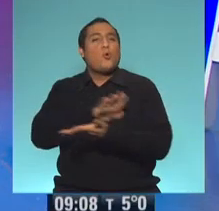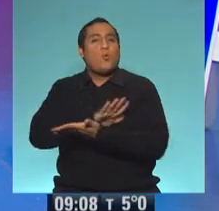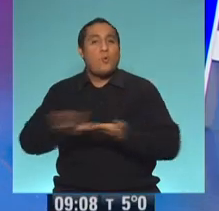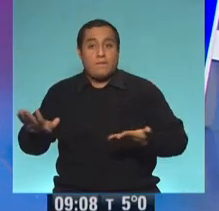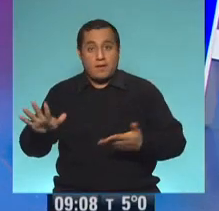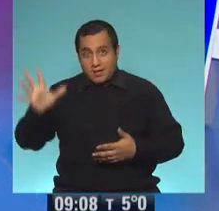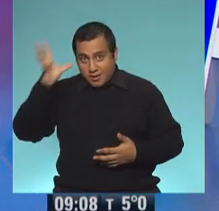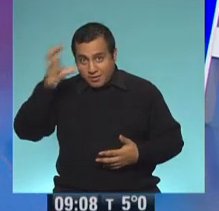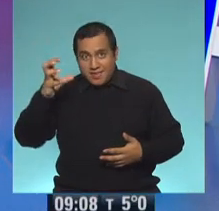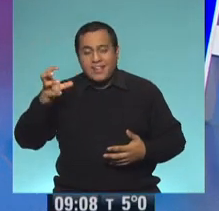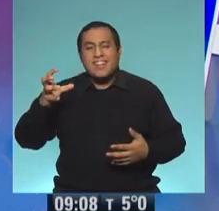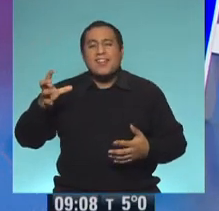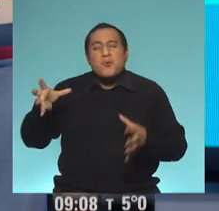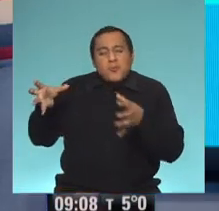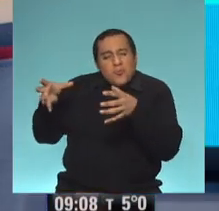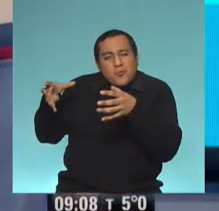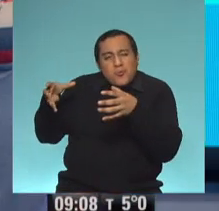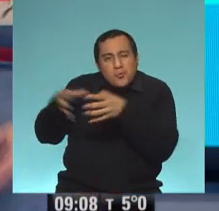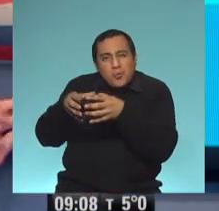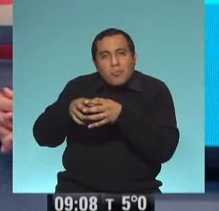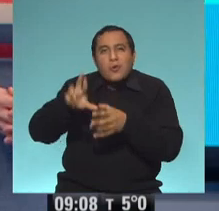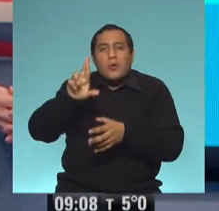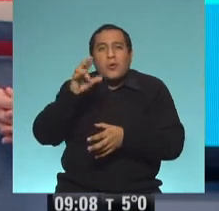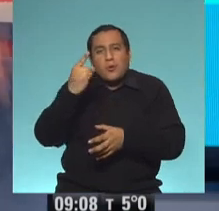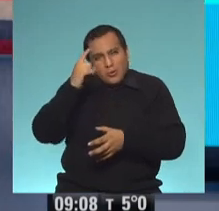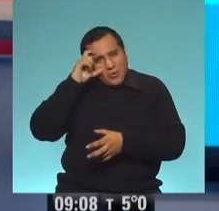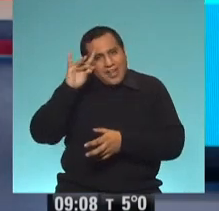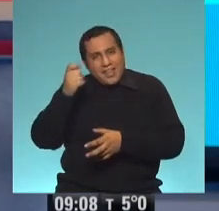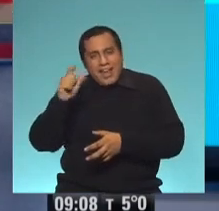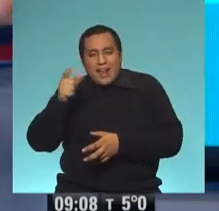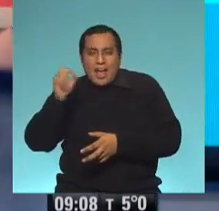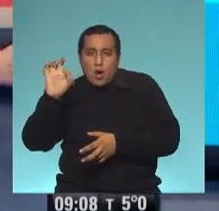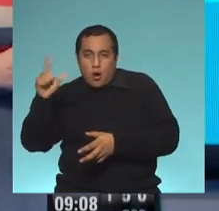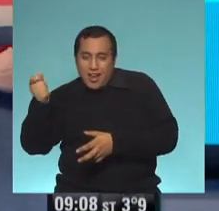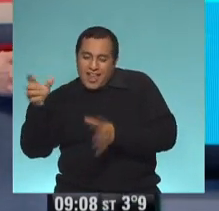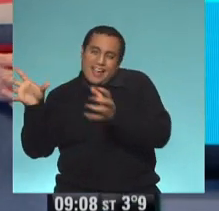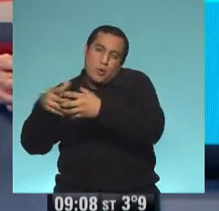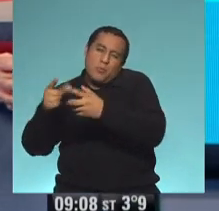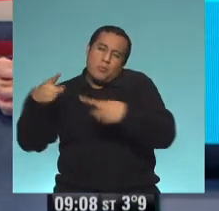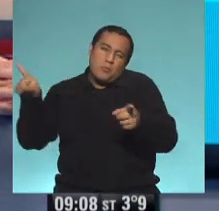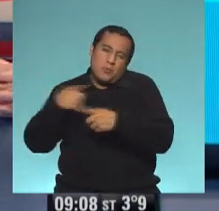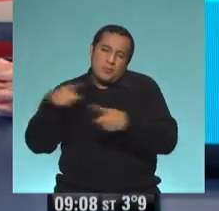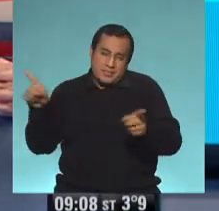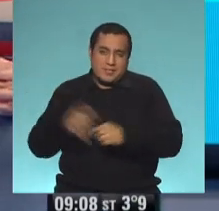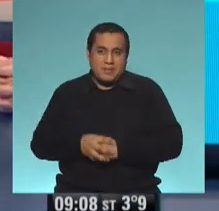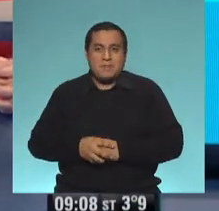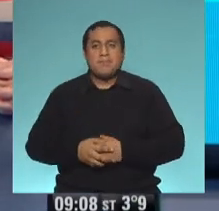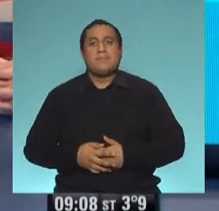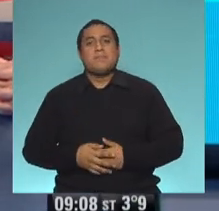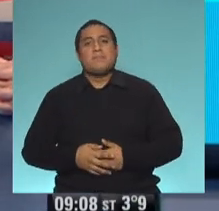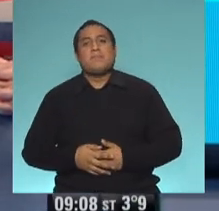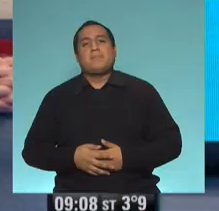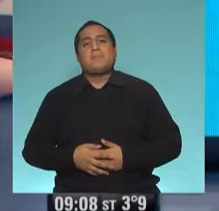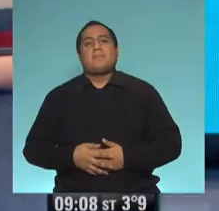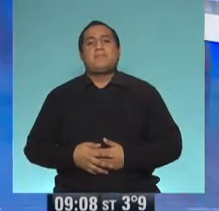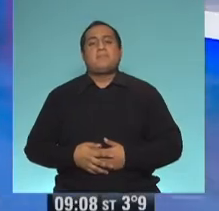que era de nuestros amigos de... Rueda la Ola. Rueda la Ola. Está bueno para un trabalenguas.